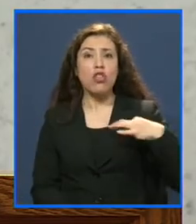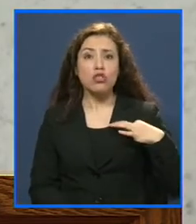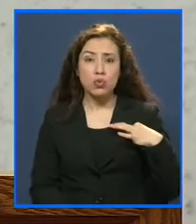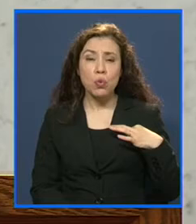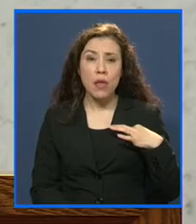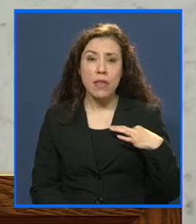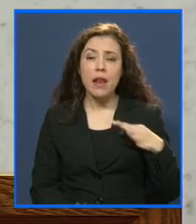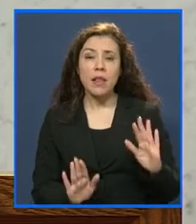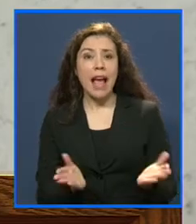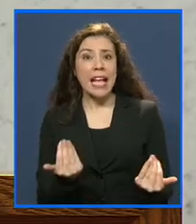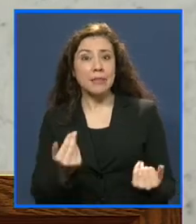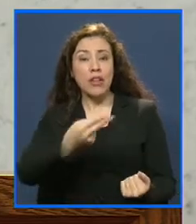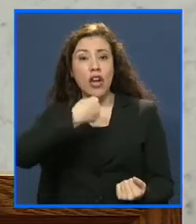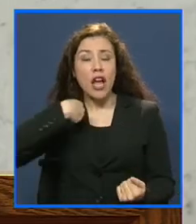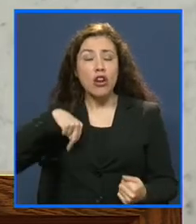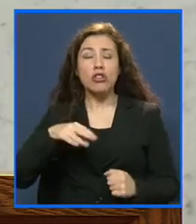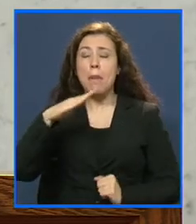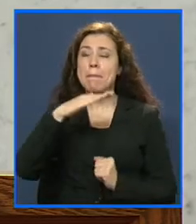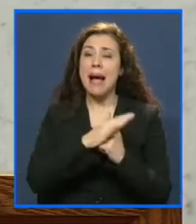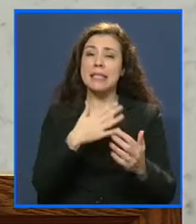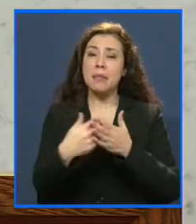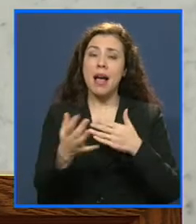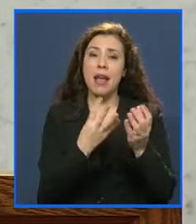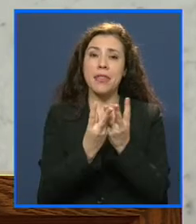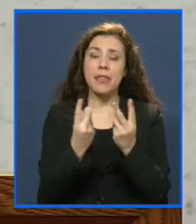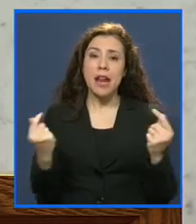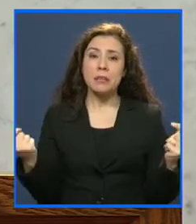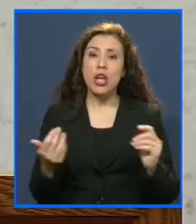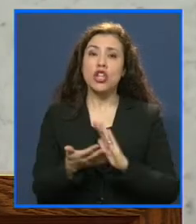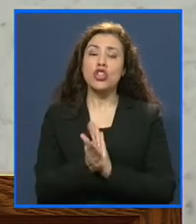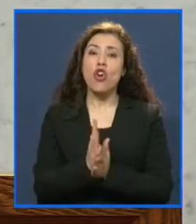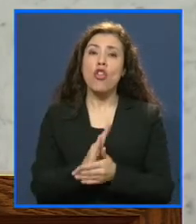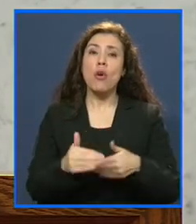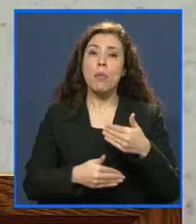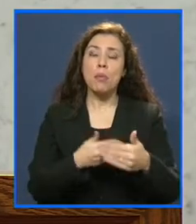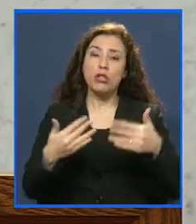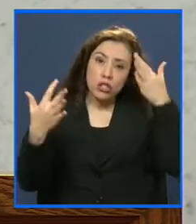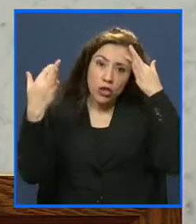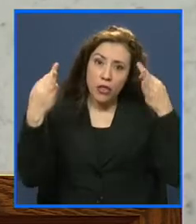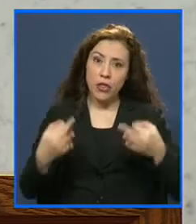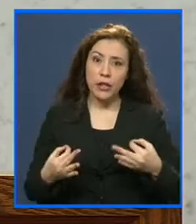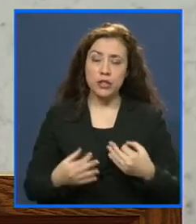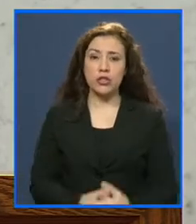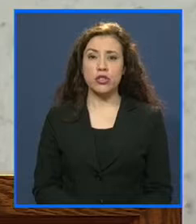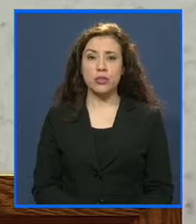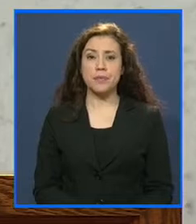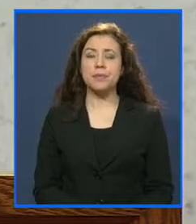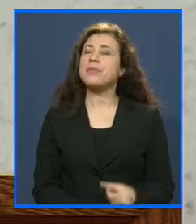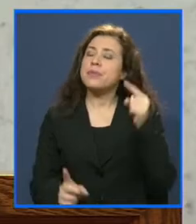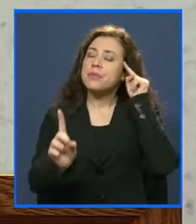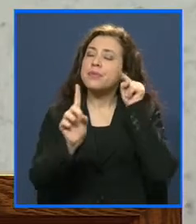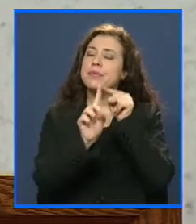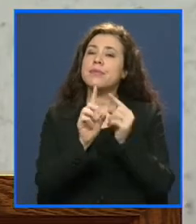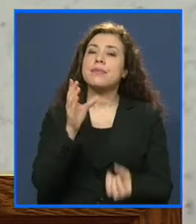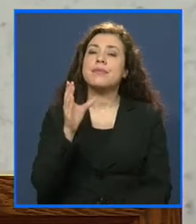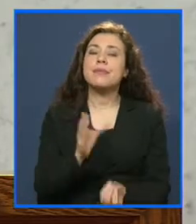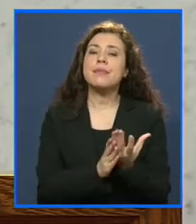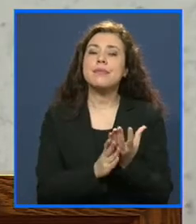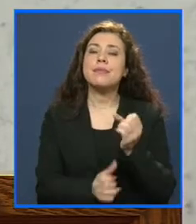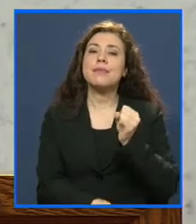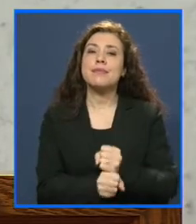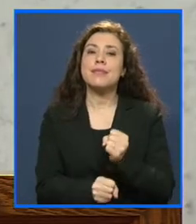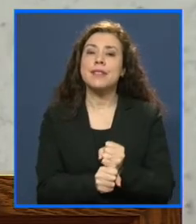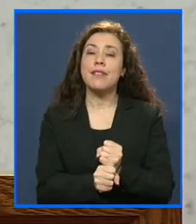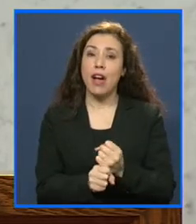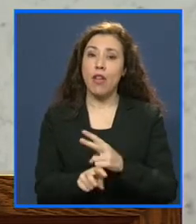espera de nosotros la máxima transparencia en todos nuestros procesos y decisiones con el objeto de modernizar el trabajo